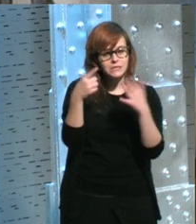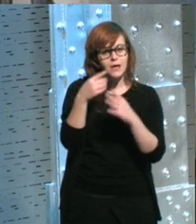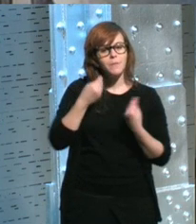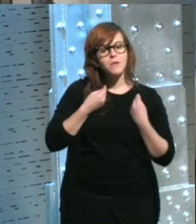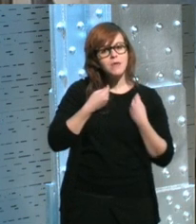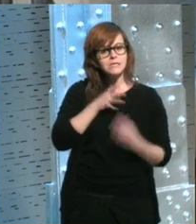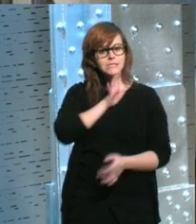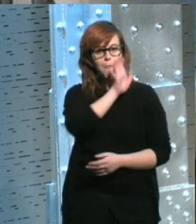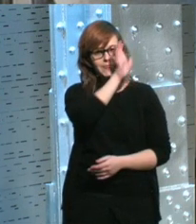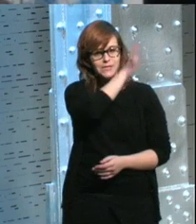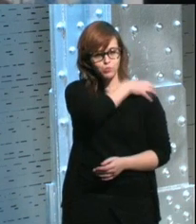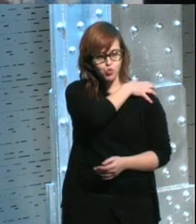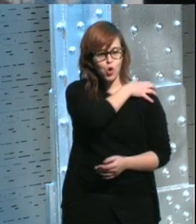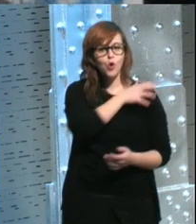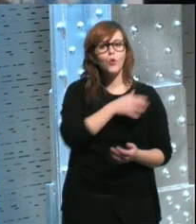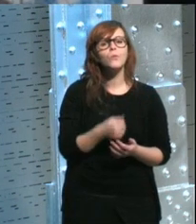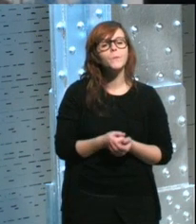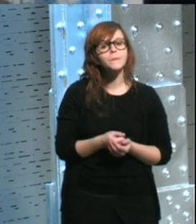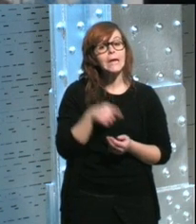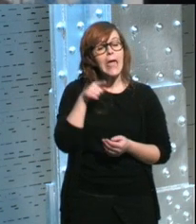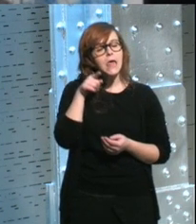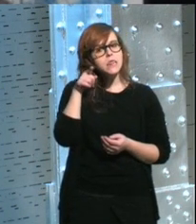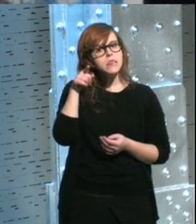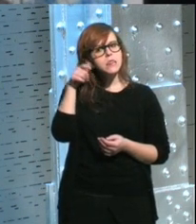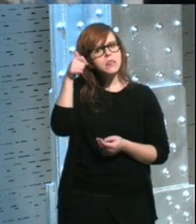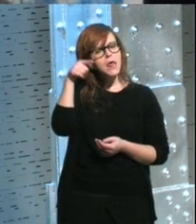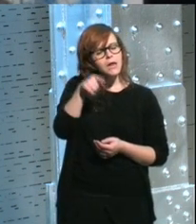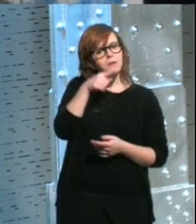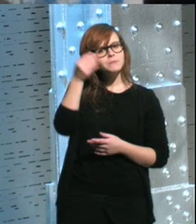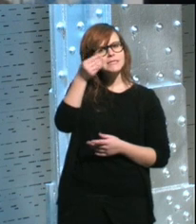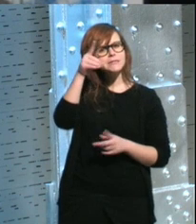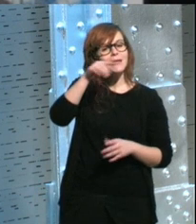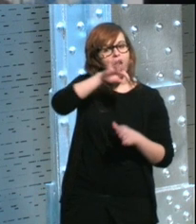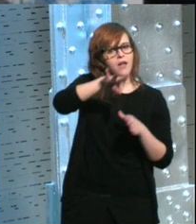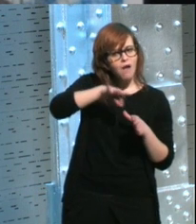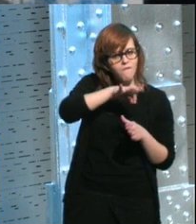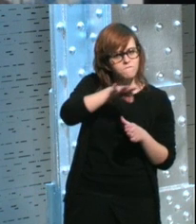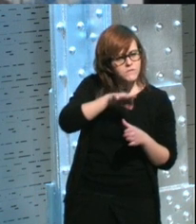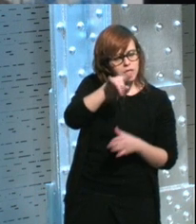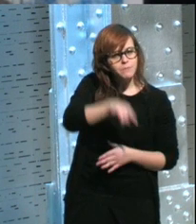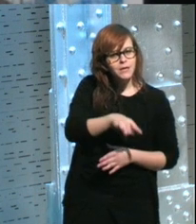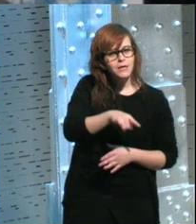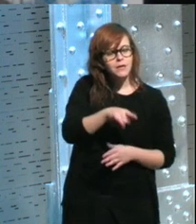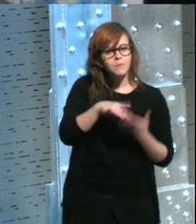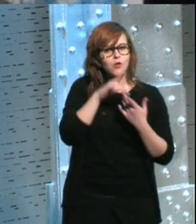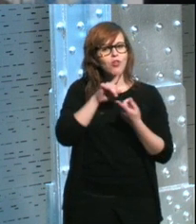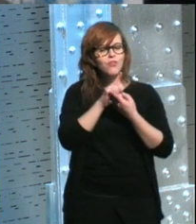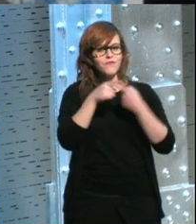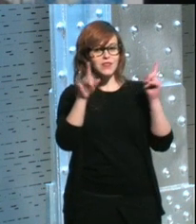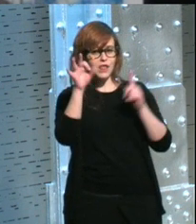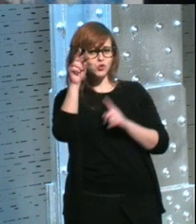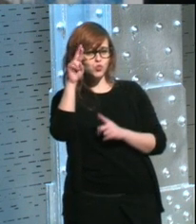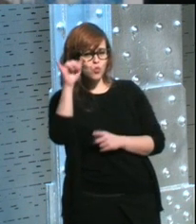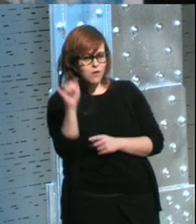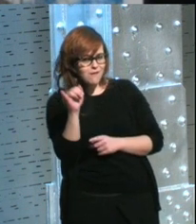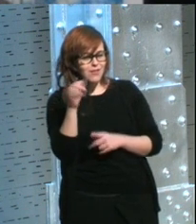San Petersburgo, y él también piensa en café, pero al revés de lo de Rajiv Suri. Él